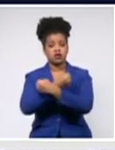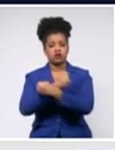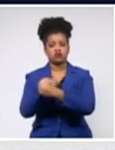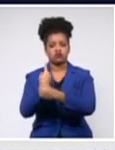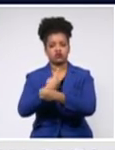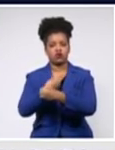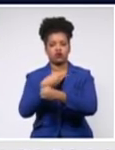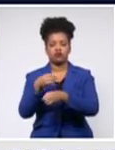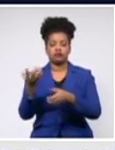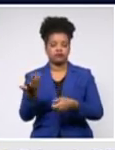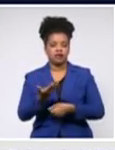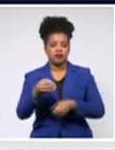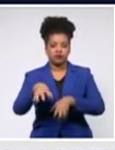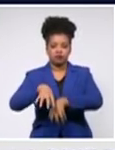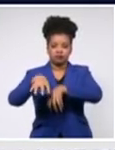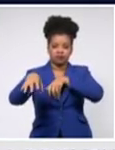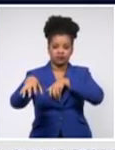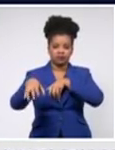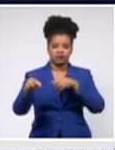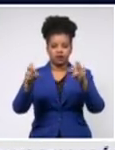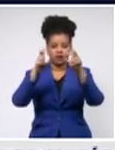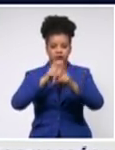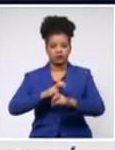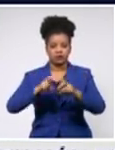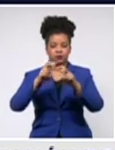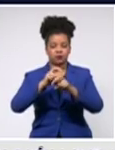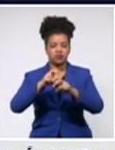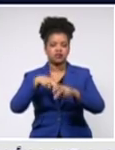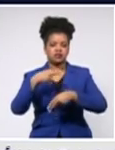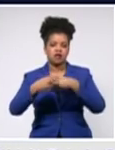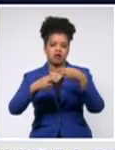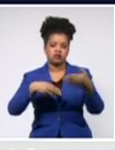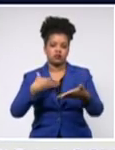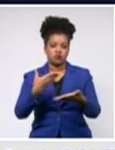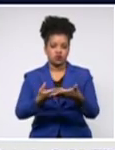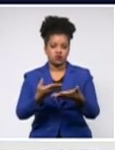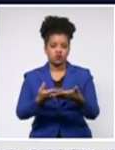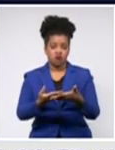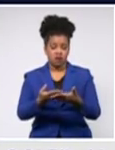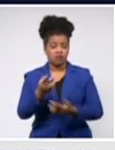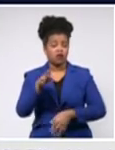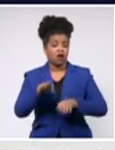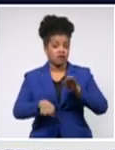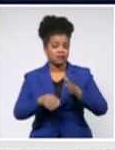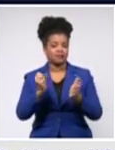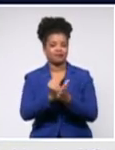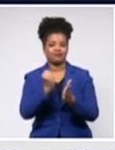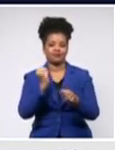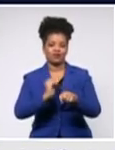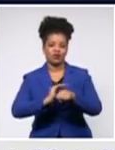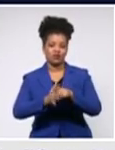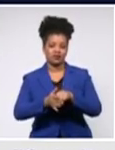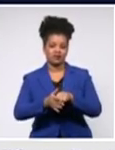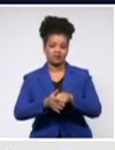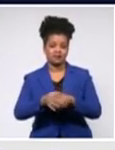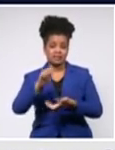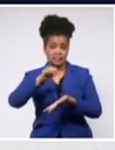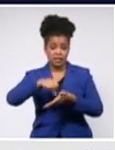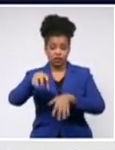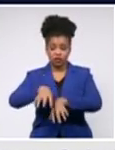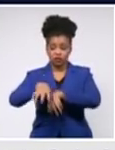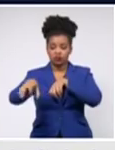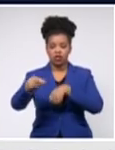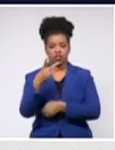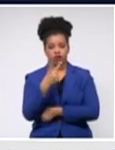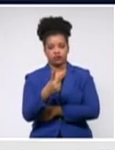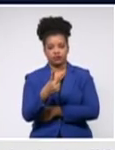se estudia y que aporta un número determinado de casos confirmados. En centros de sospechosos 2 y en